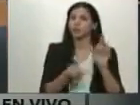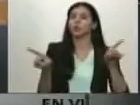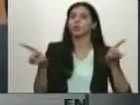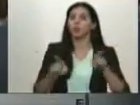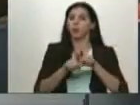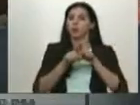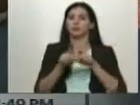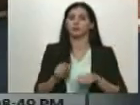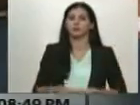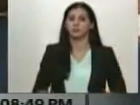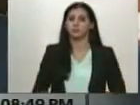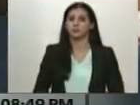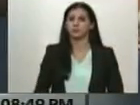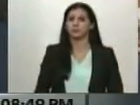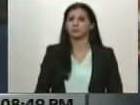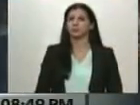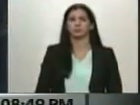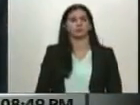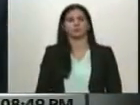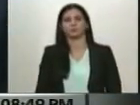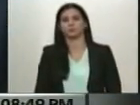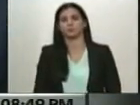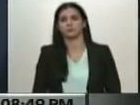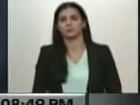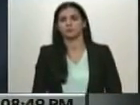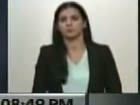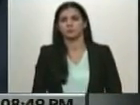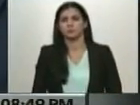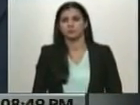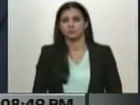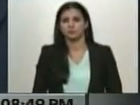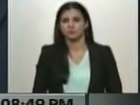Igualmente, bueno, tenemos aquí